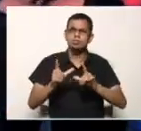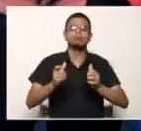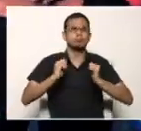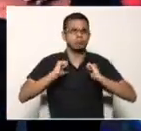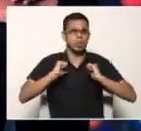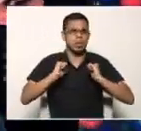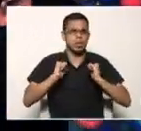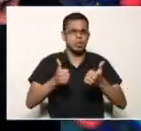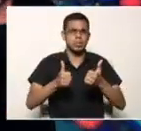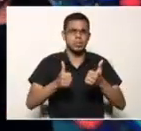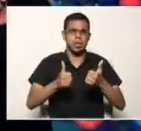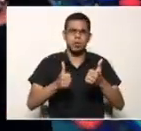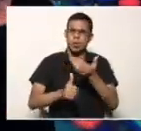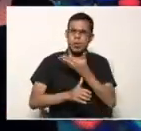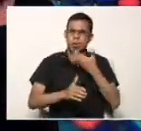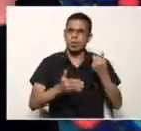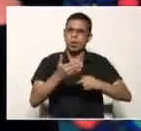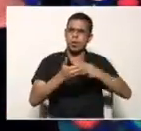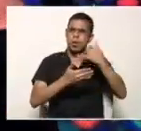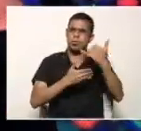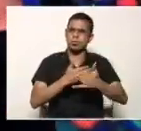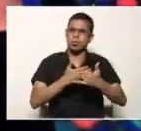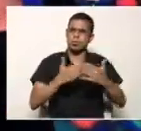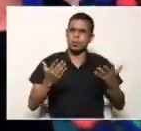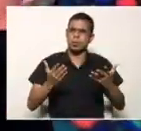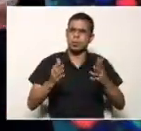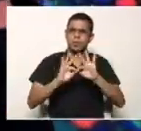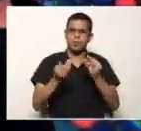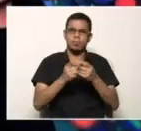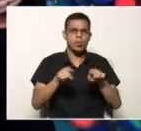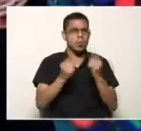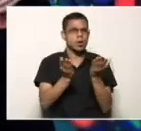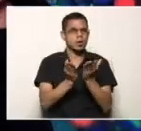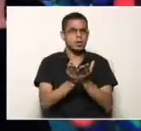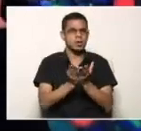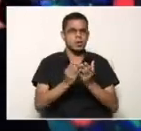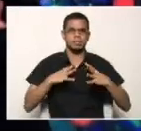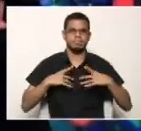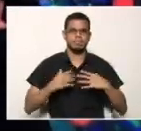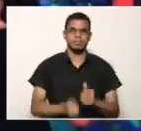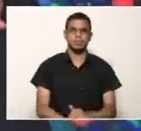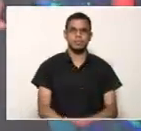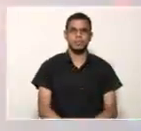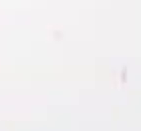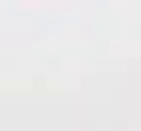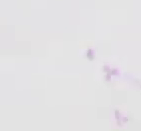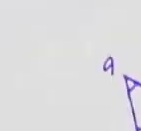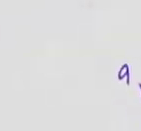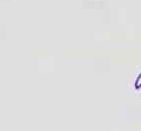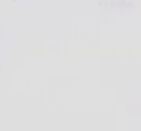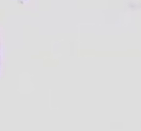vez con el mejor programa de entretenimiento educativo, Cada Familia Una Escuela en vacaciones.